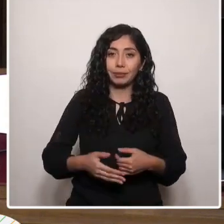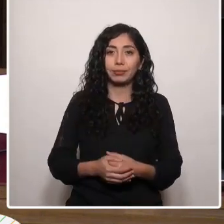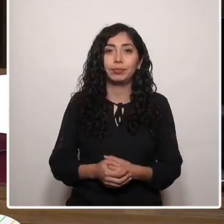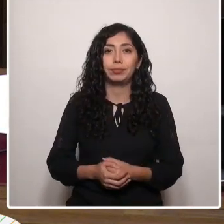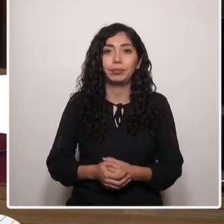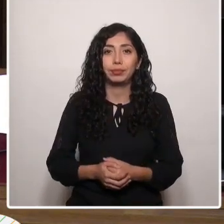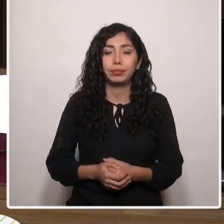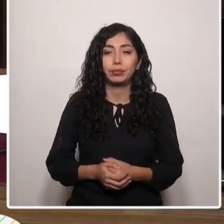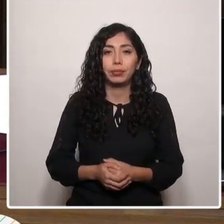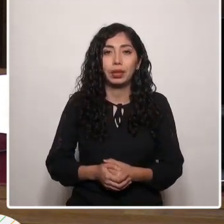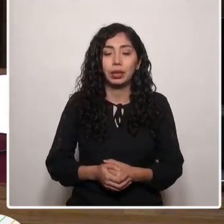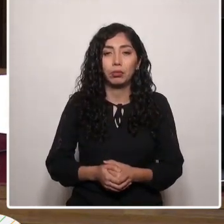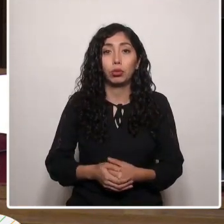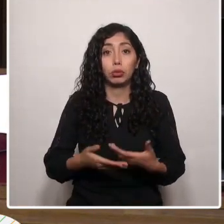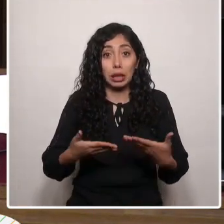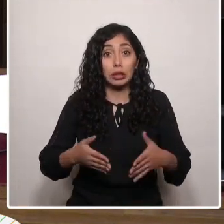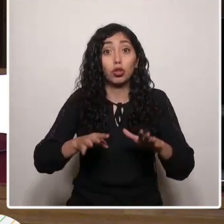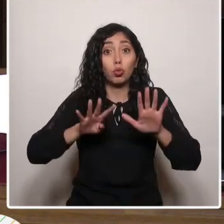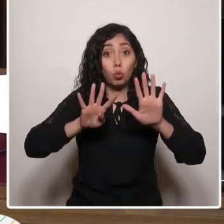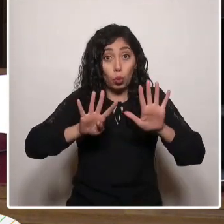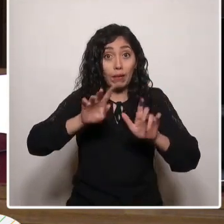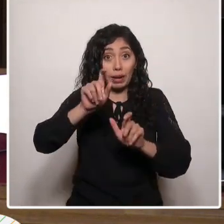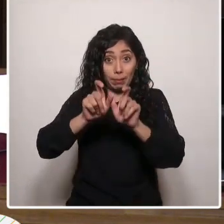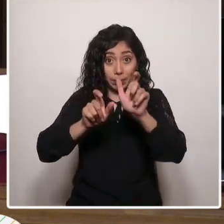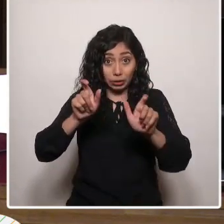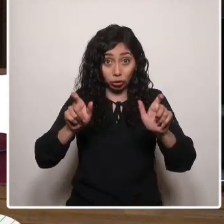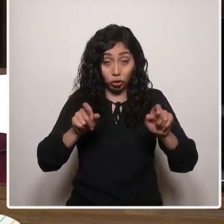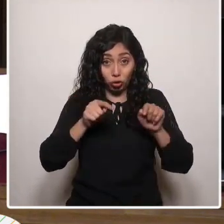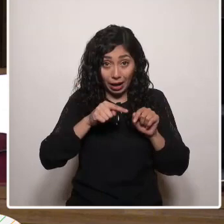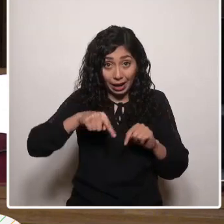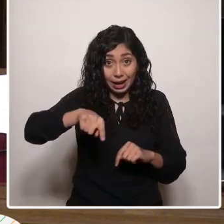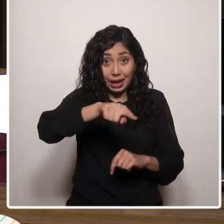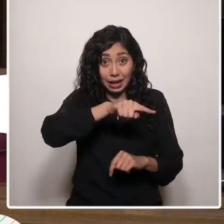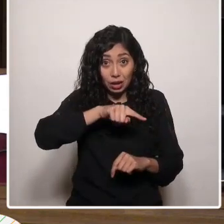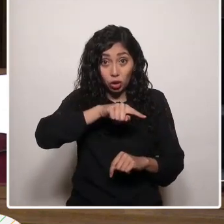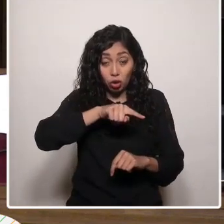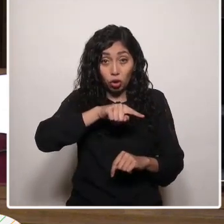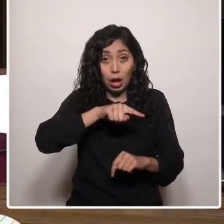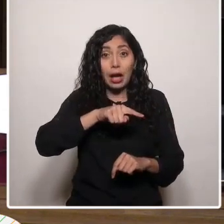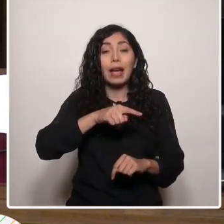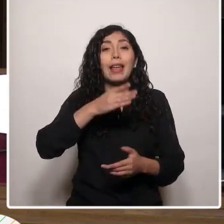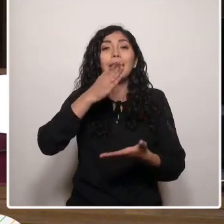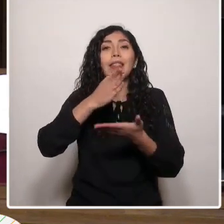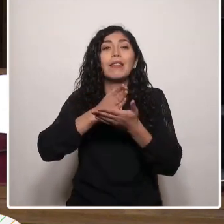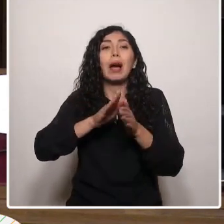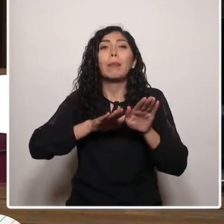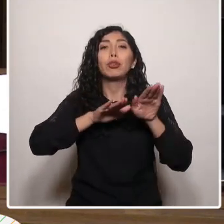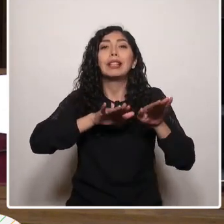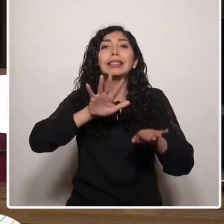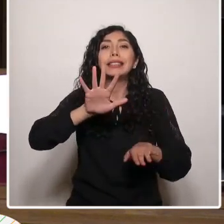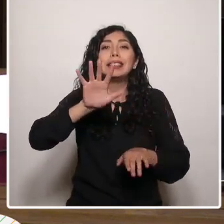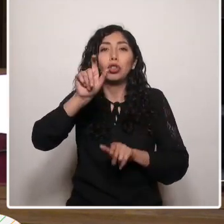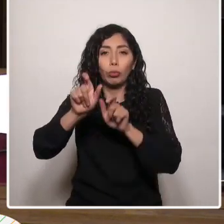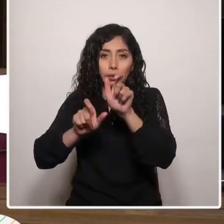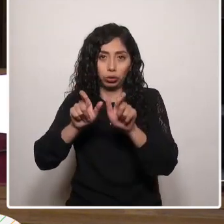Y como son 9 y los patrocinantes deben ser 5, no podrá haber más